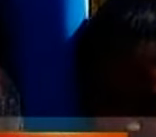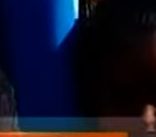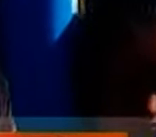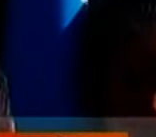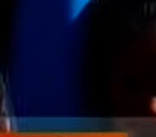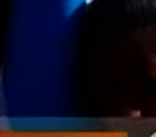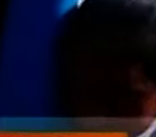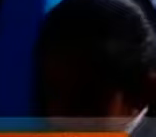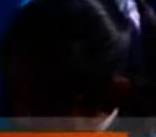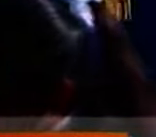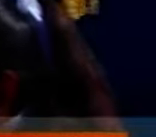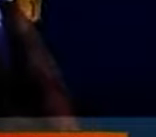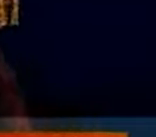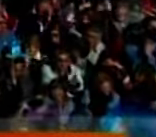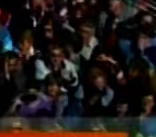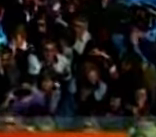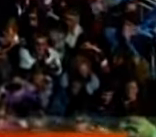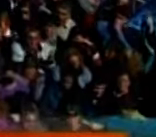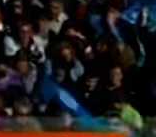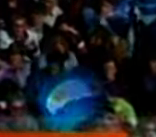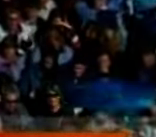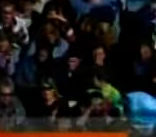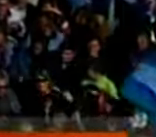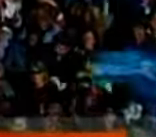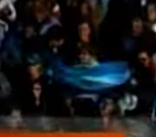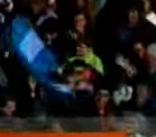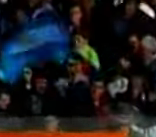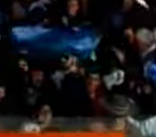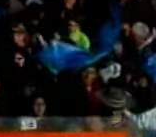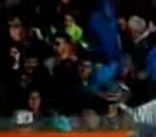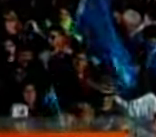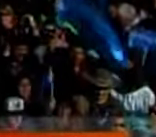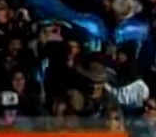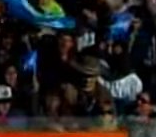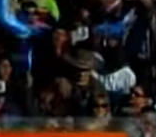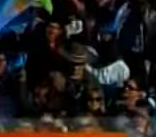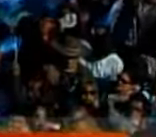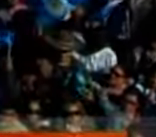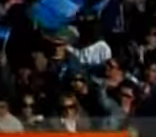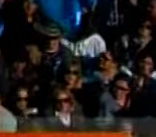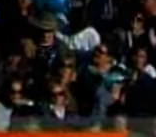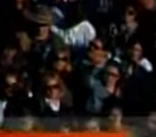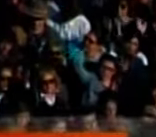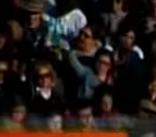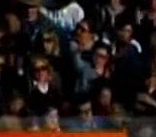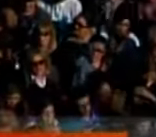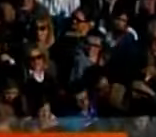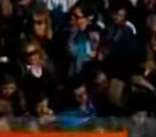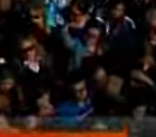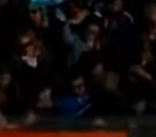juntos, nuevamente, ¡viva la patria! ¡Viva, ¡Viva la patria! ¡Viva, ¡Viva la patria! ¡Viva!